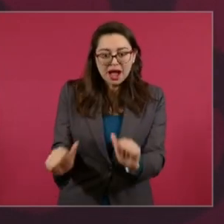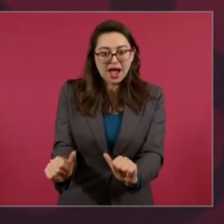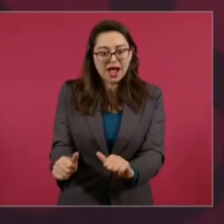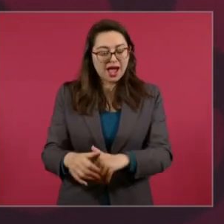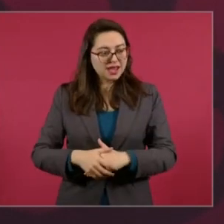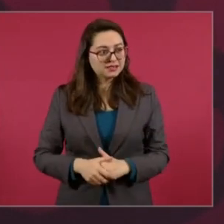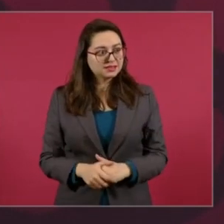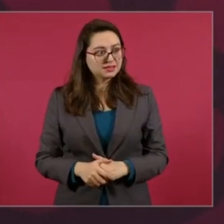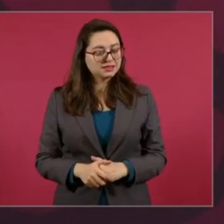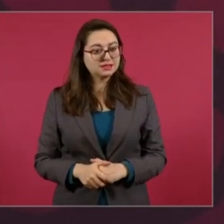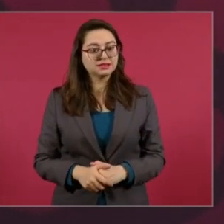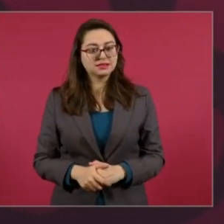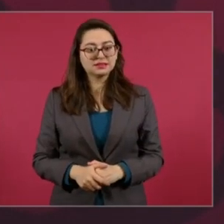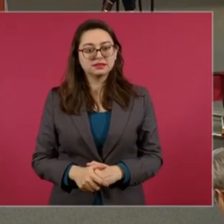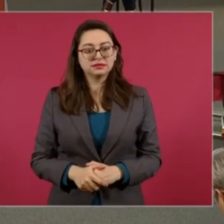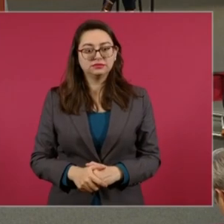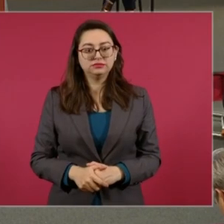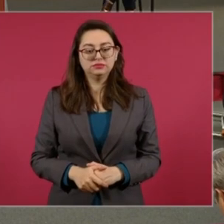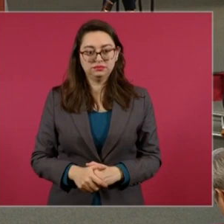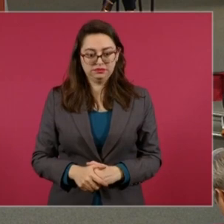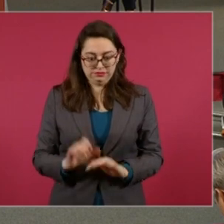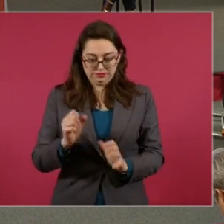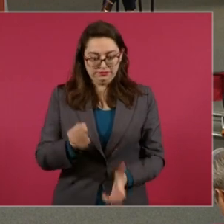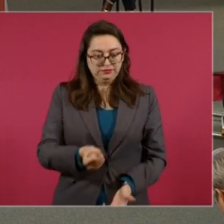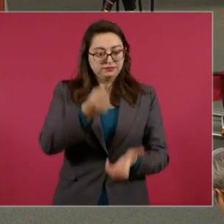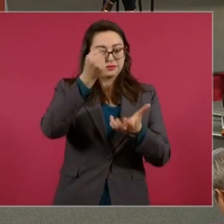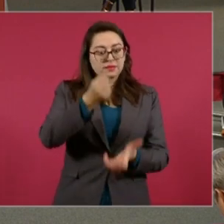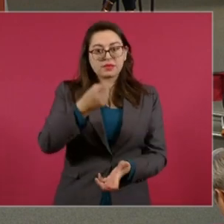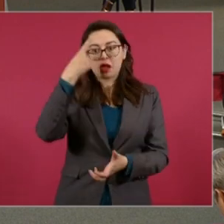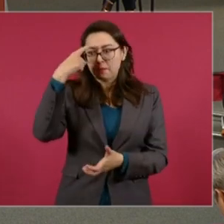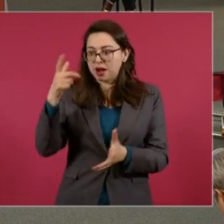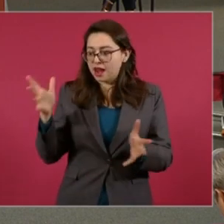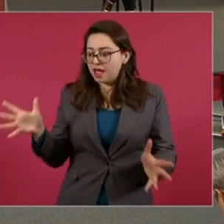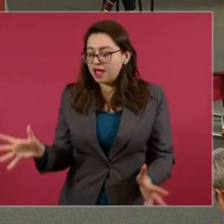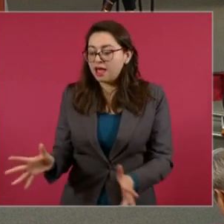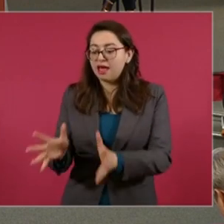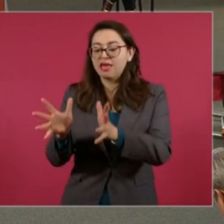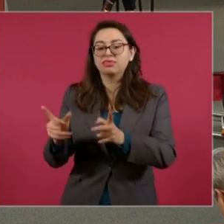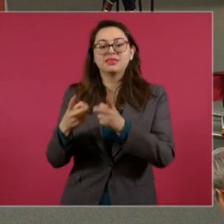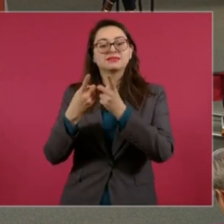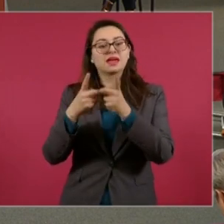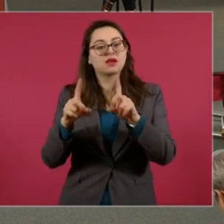Lo que hay que autorizar es dinero para el desarrollo,